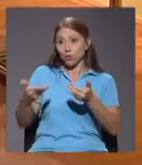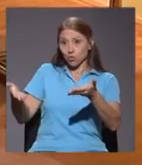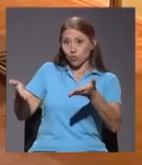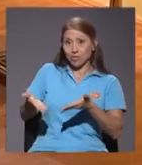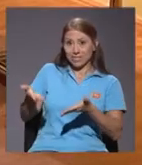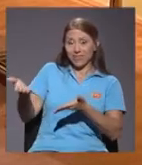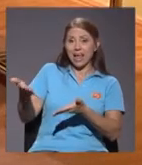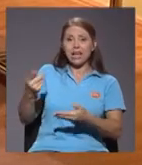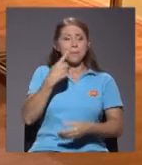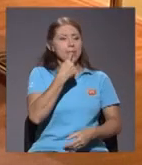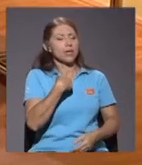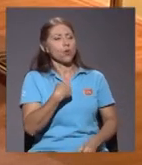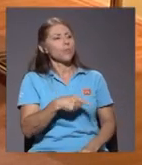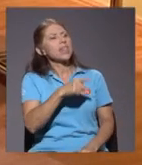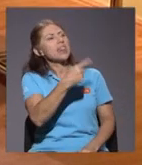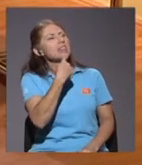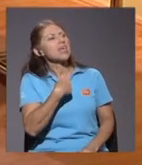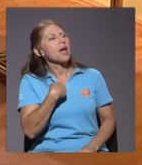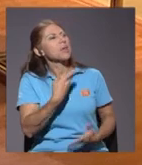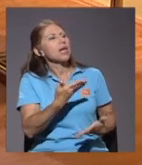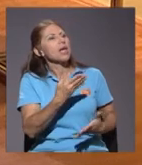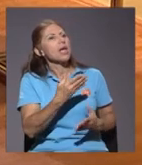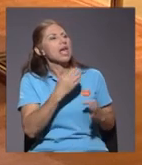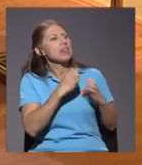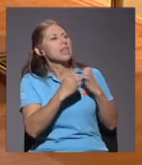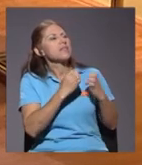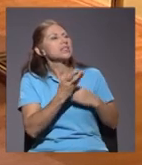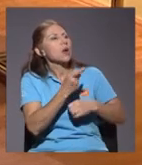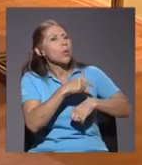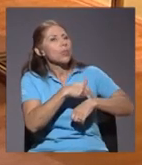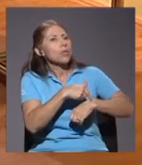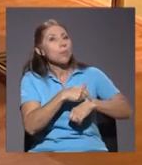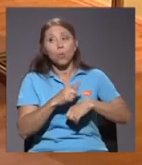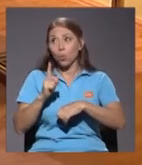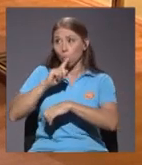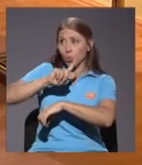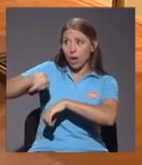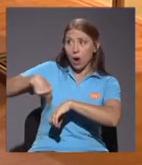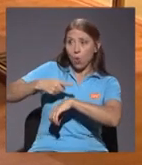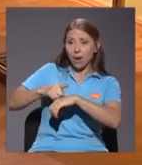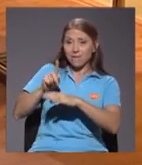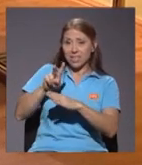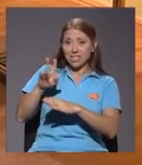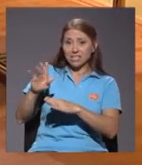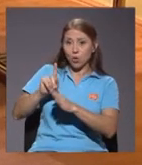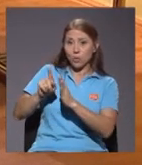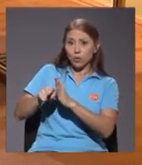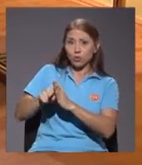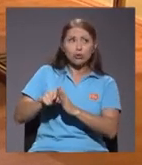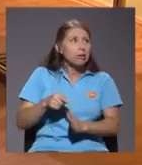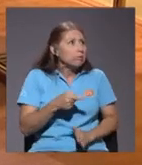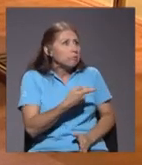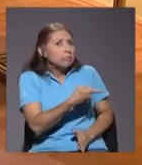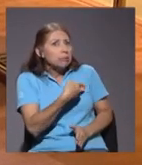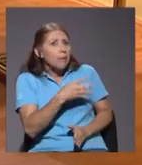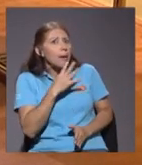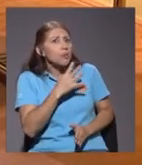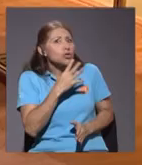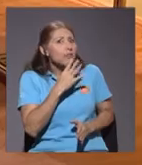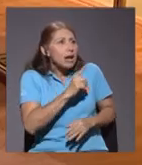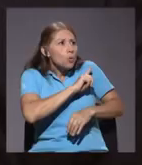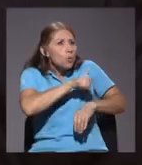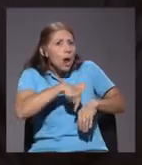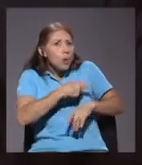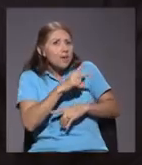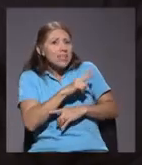dígame una cosa cuánto dura la entrevista entonces gévora 25 minutos vamos a hablar hora y 25 minutos de la resistencia a